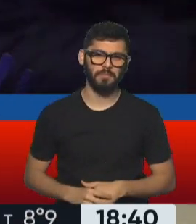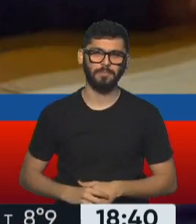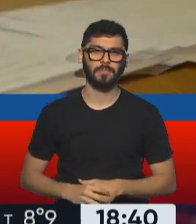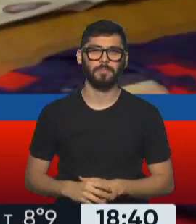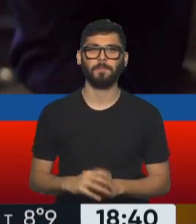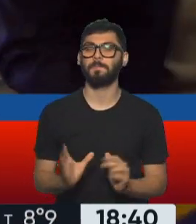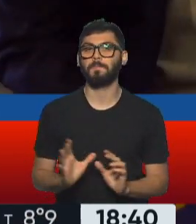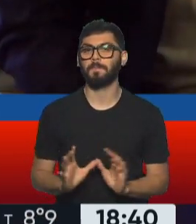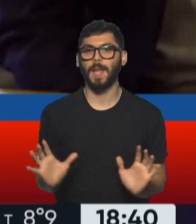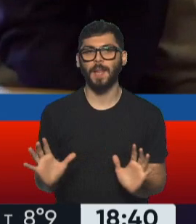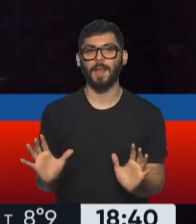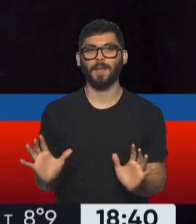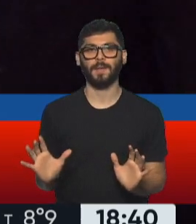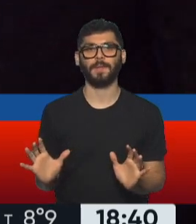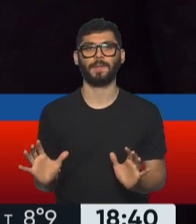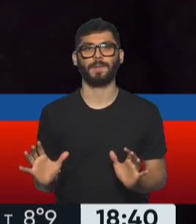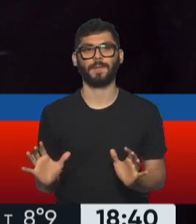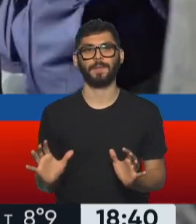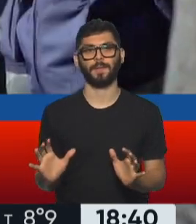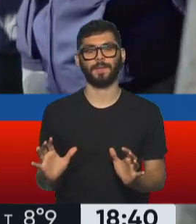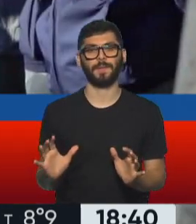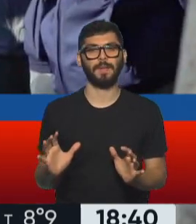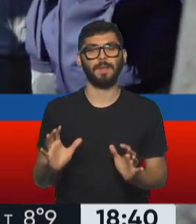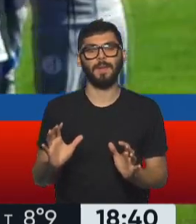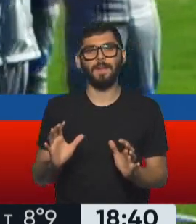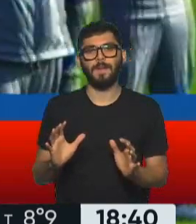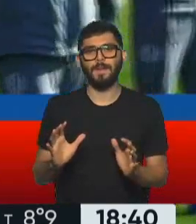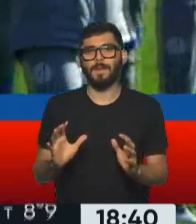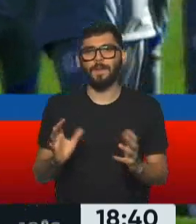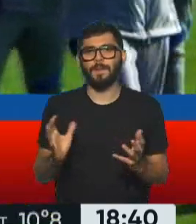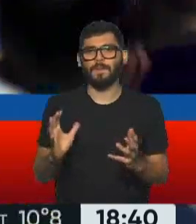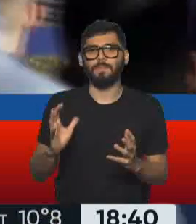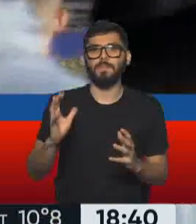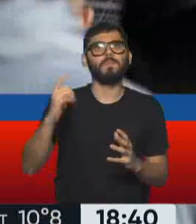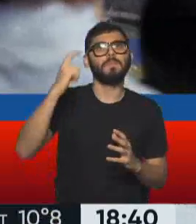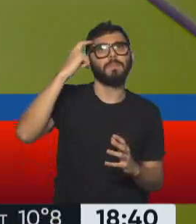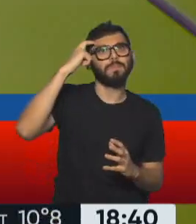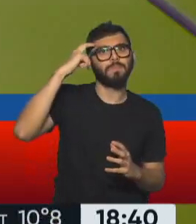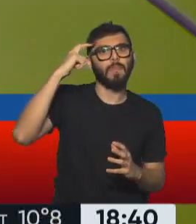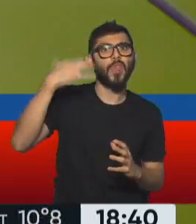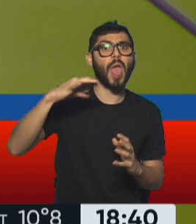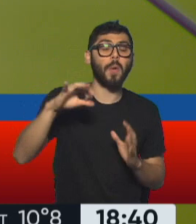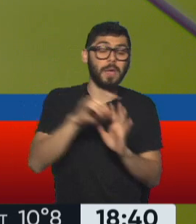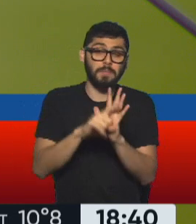Y nada, siempre las consignas no son mucho más de lo que uno se imagina.